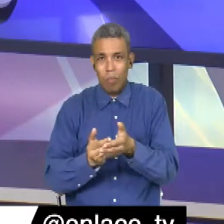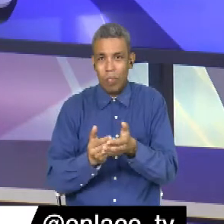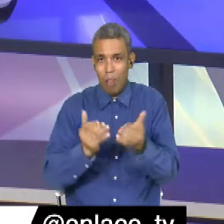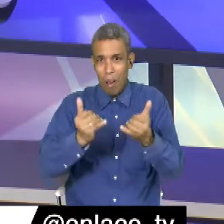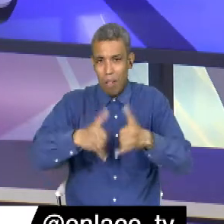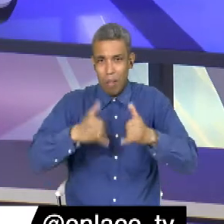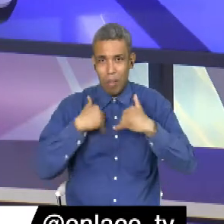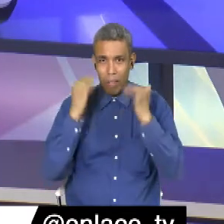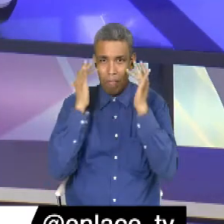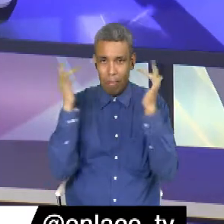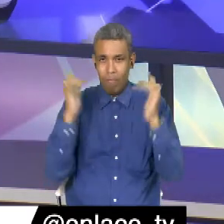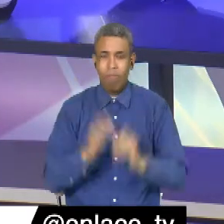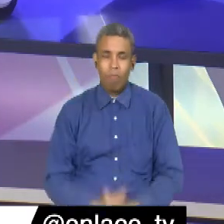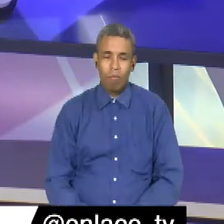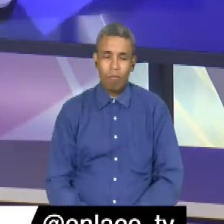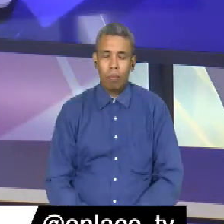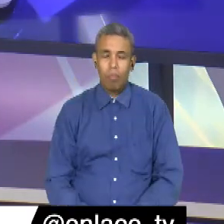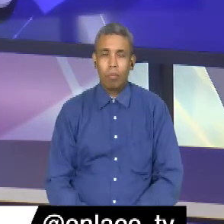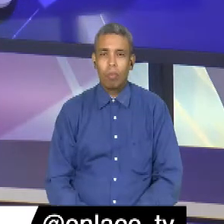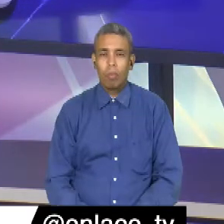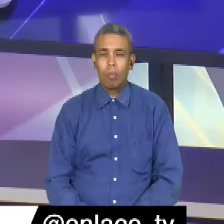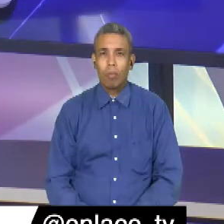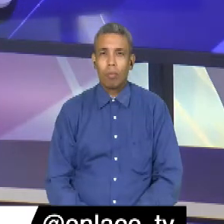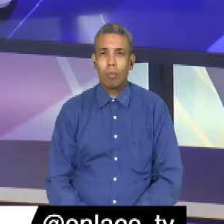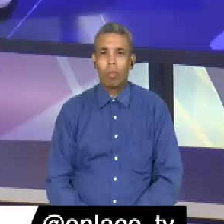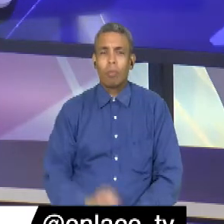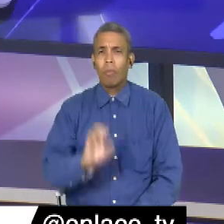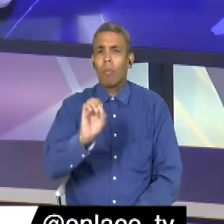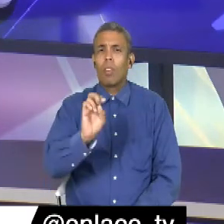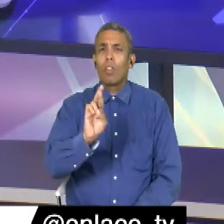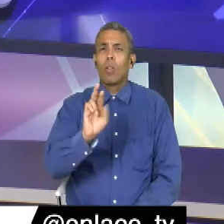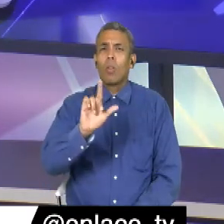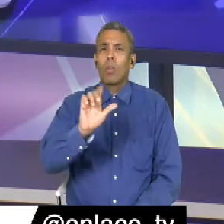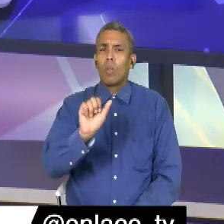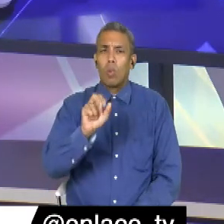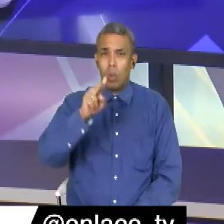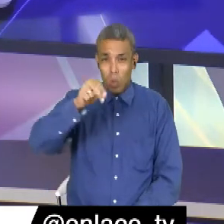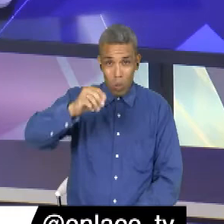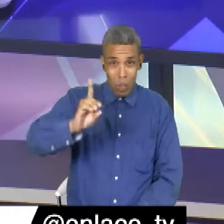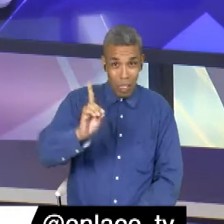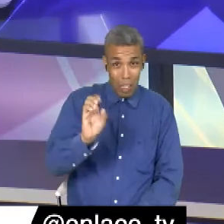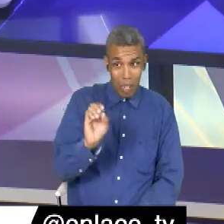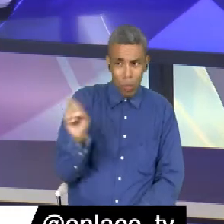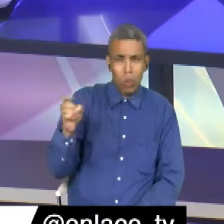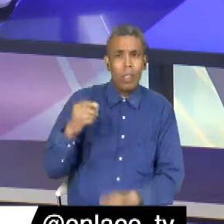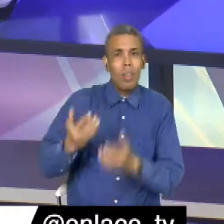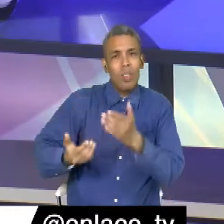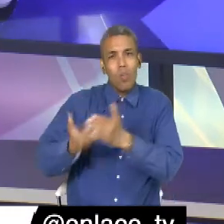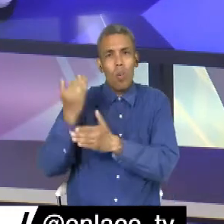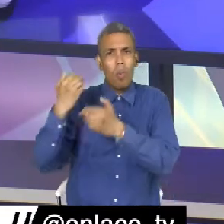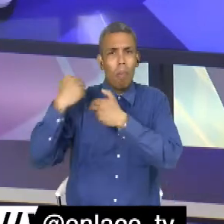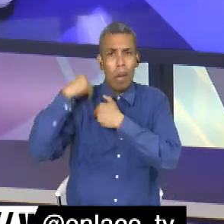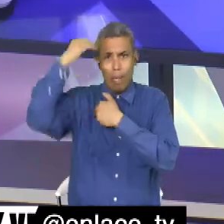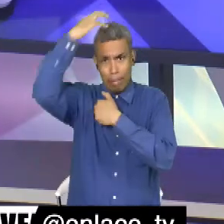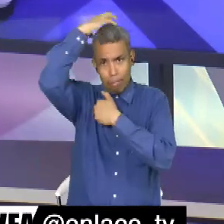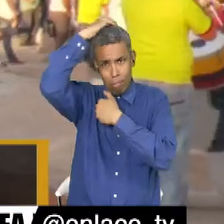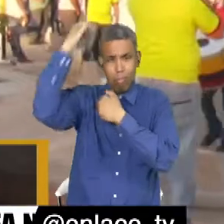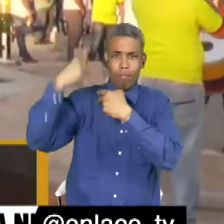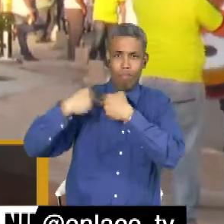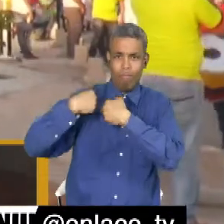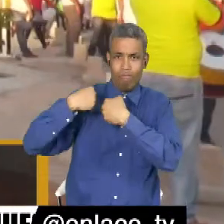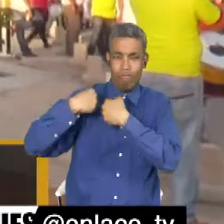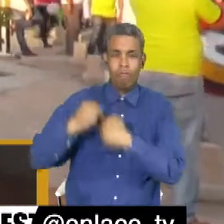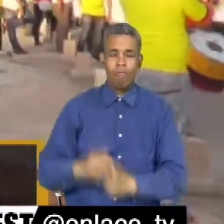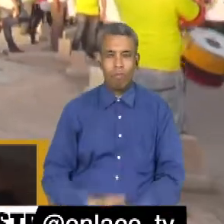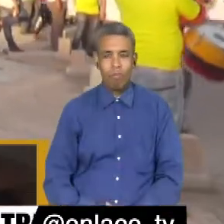Monseñor Orlando Olave tomó posesión del Obispado de Tumaco, reconociendo la difícil situación social que afronta ese territorio. En los